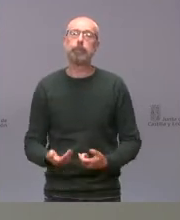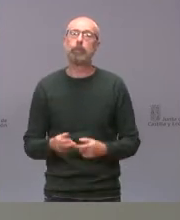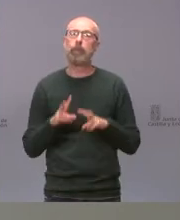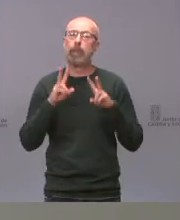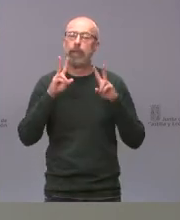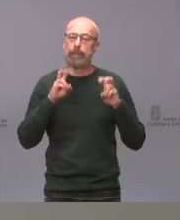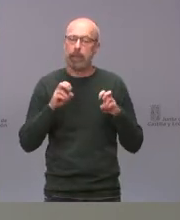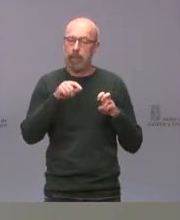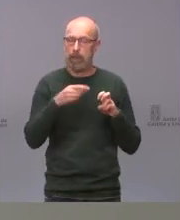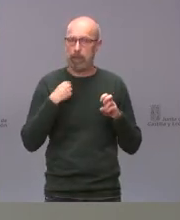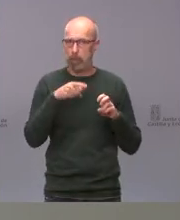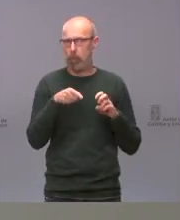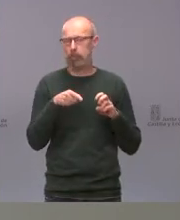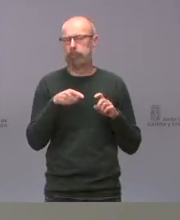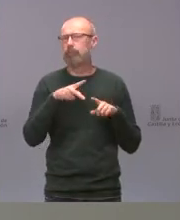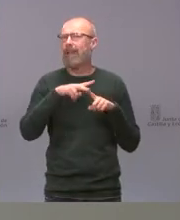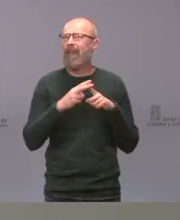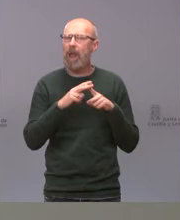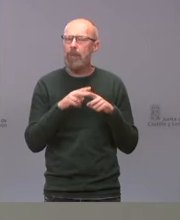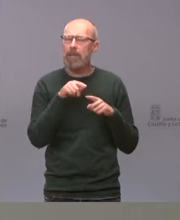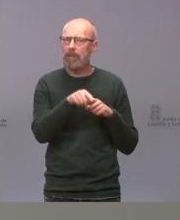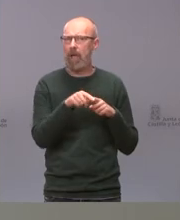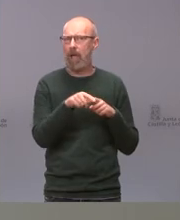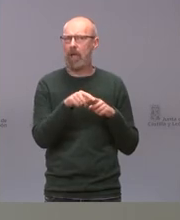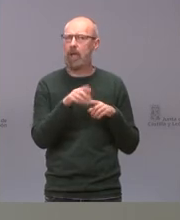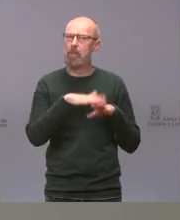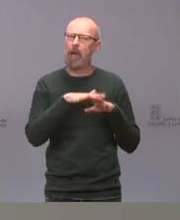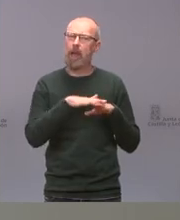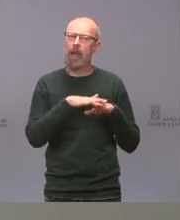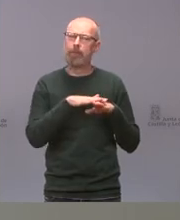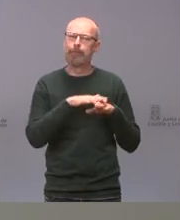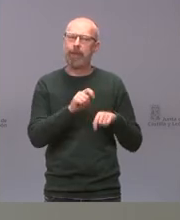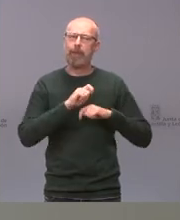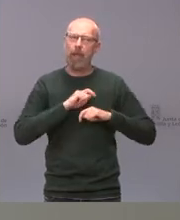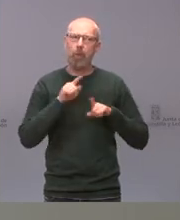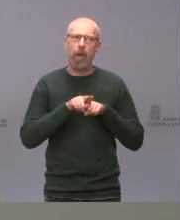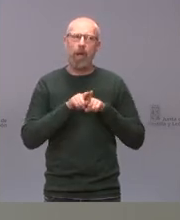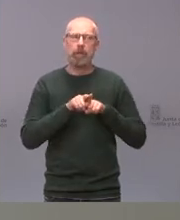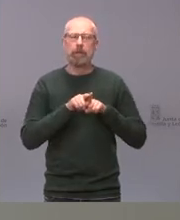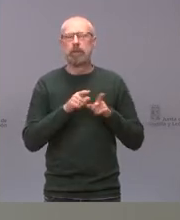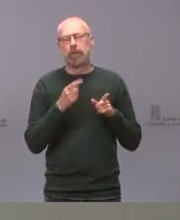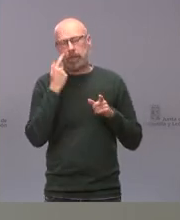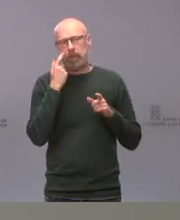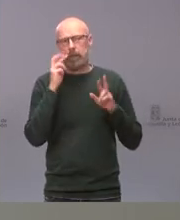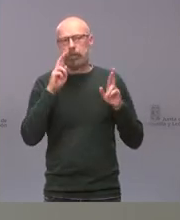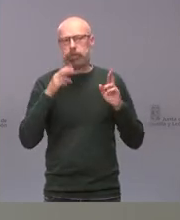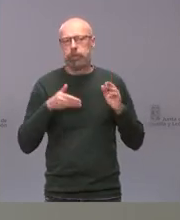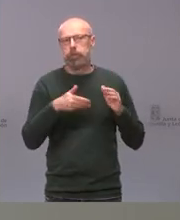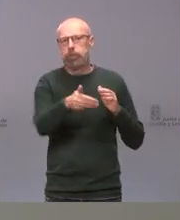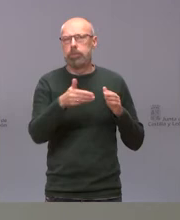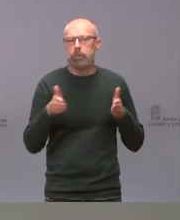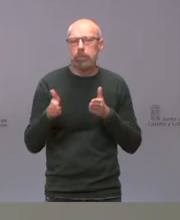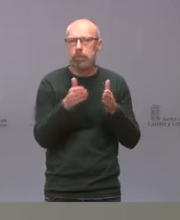herramienta, a la gran herramienta que nos concede a todos esperanza, que nos dice a todos que hay un camino y hay un horizonte, y